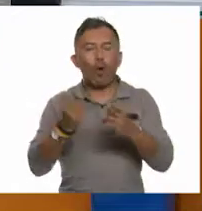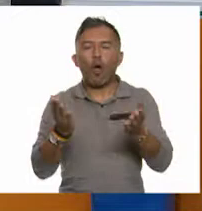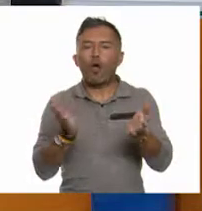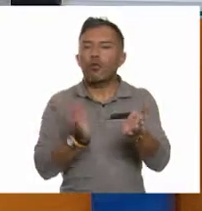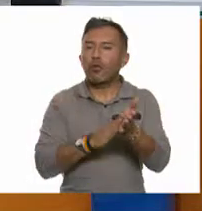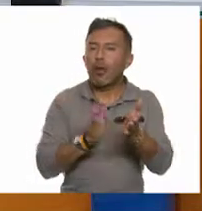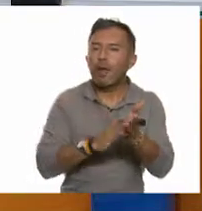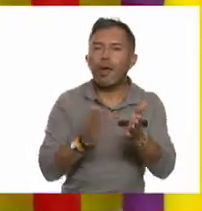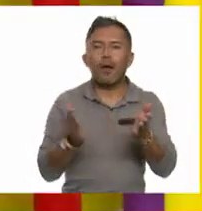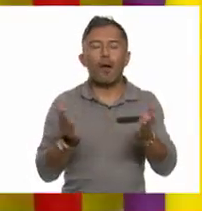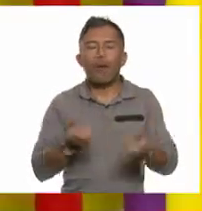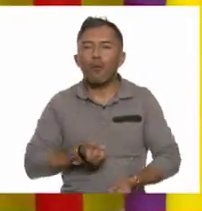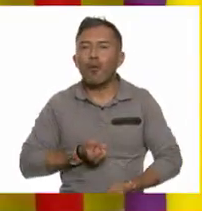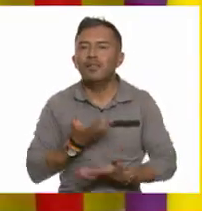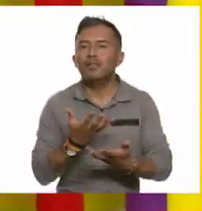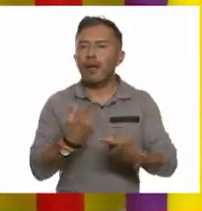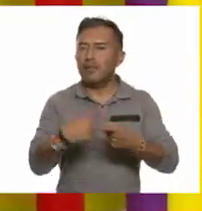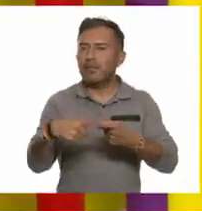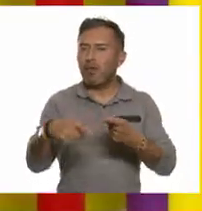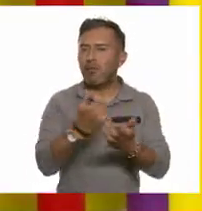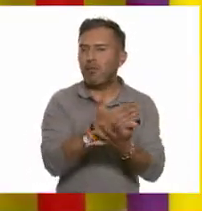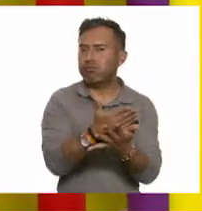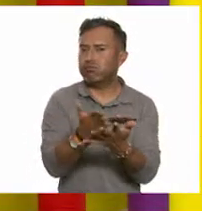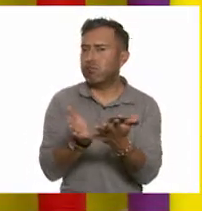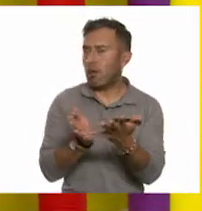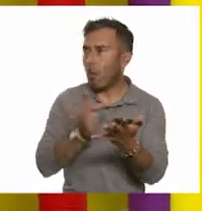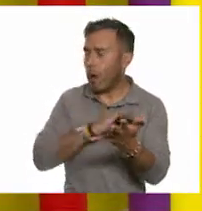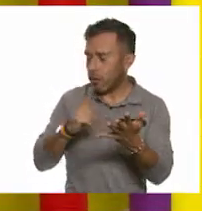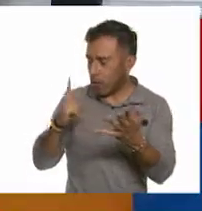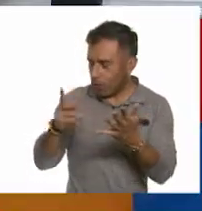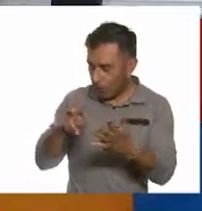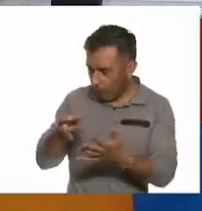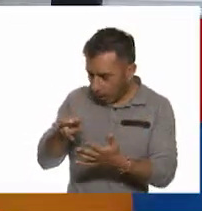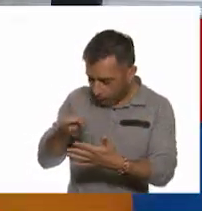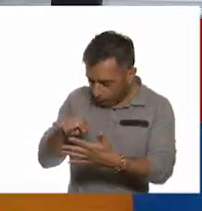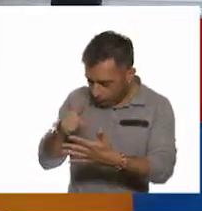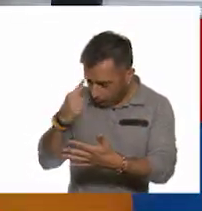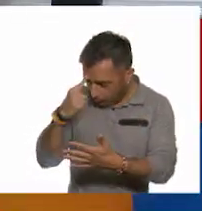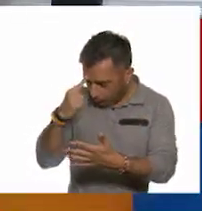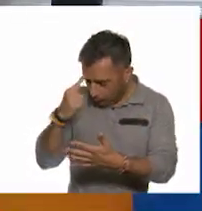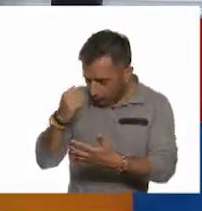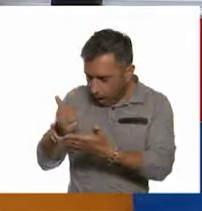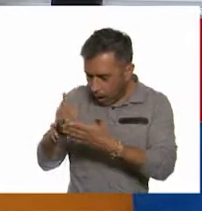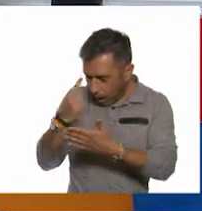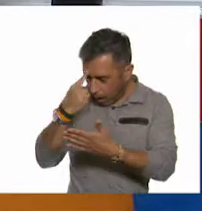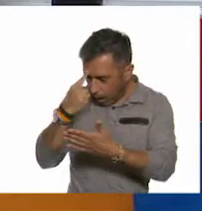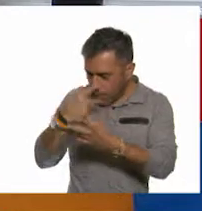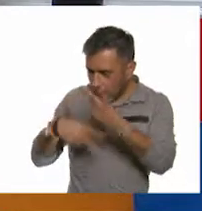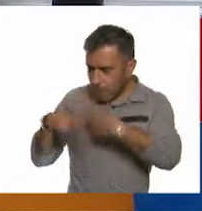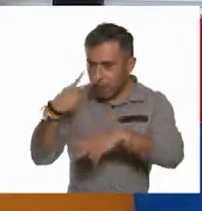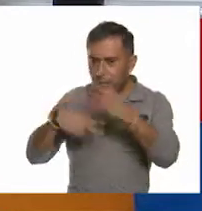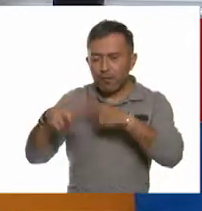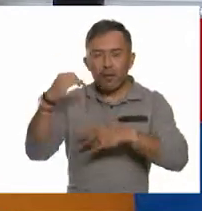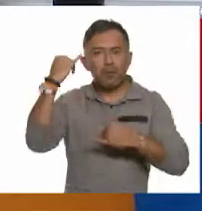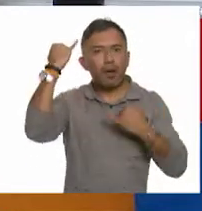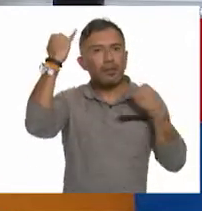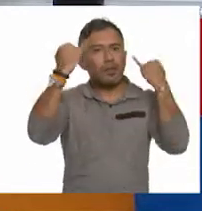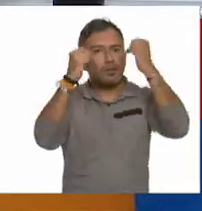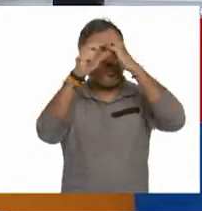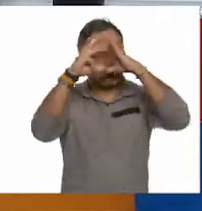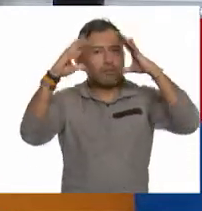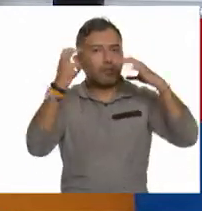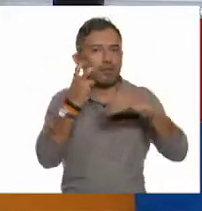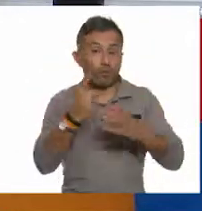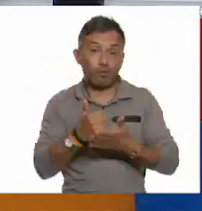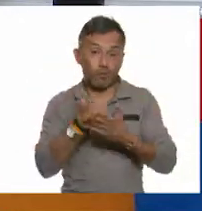lo la que uno lectura. empieza a imaginarse, ¿no? Ujú, estimula, ¿no? Estimula la imaginación, la creatividad y esto es genial. Y pues